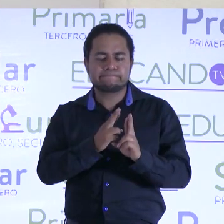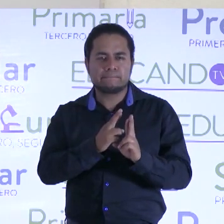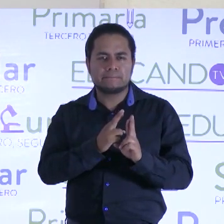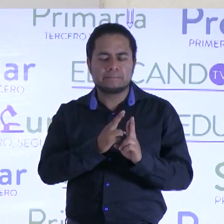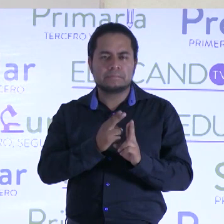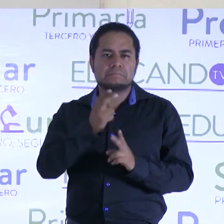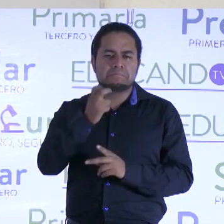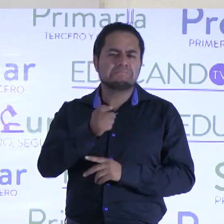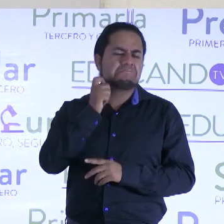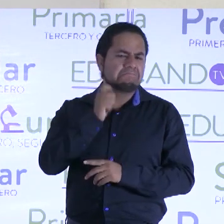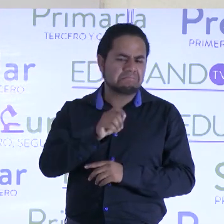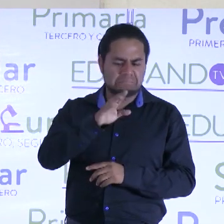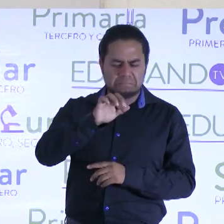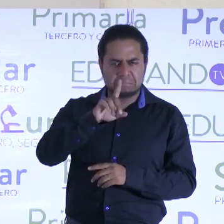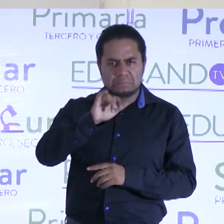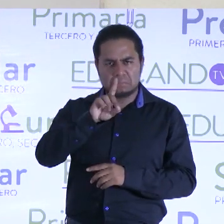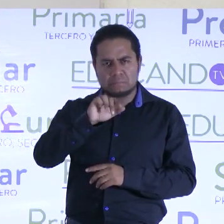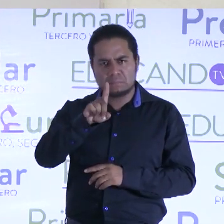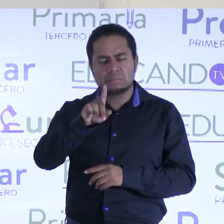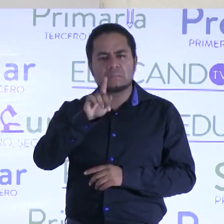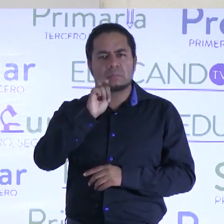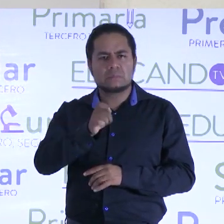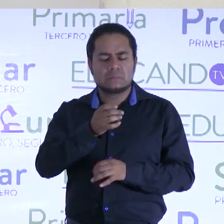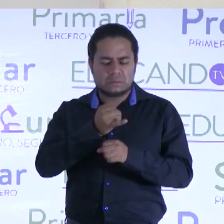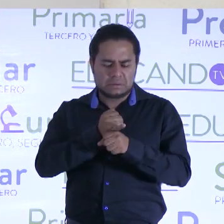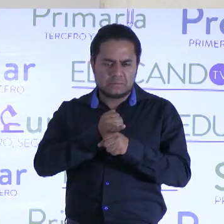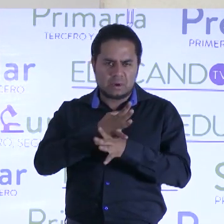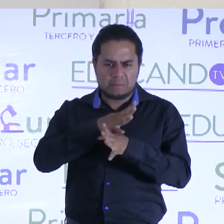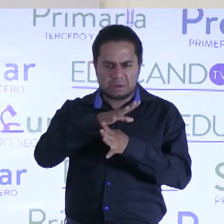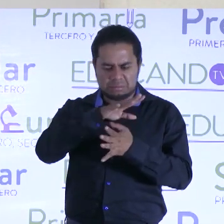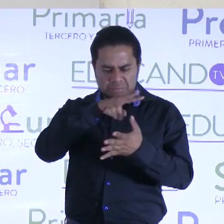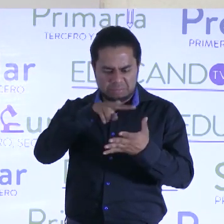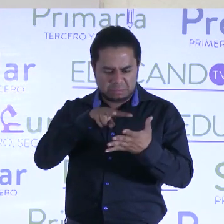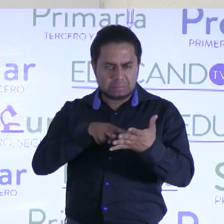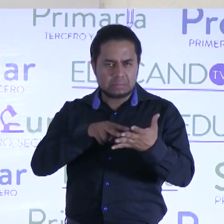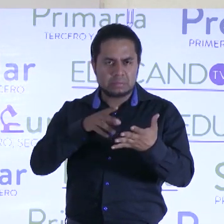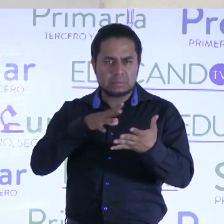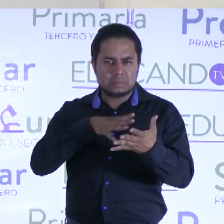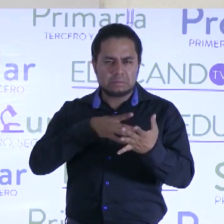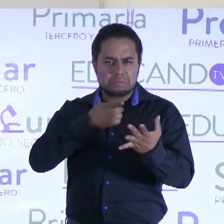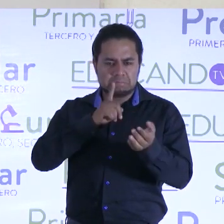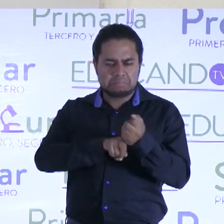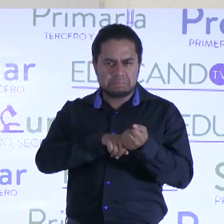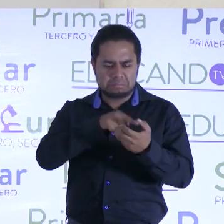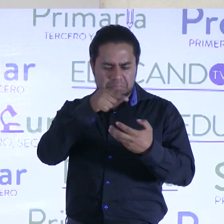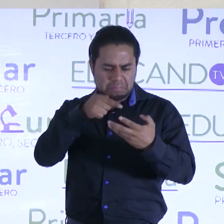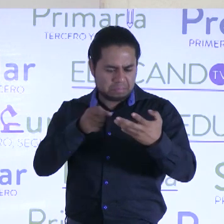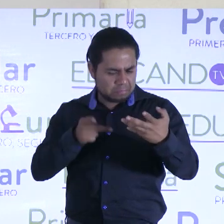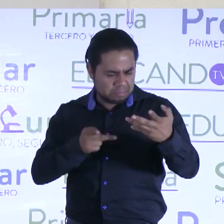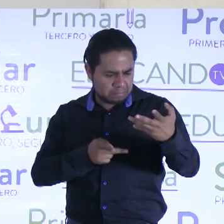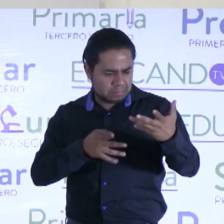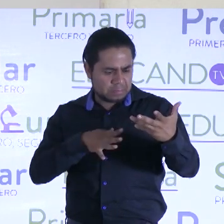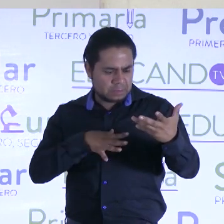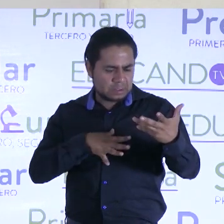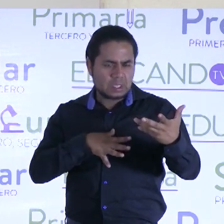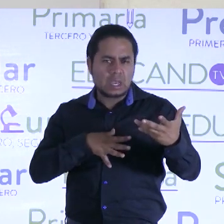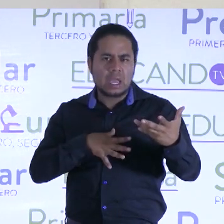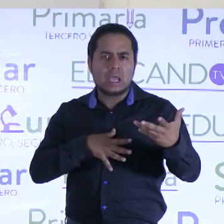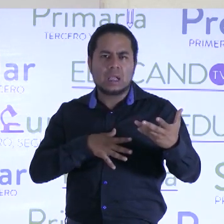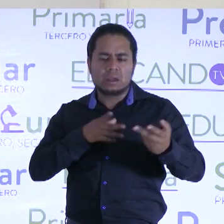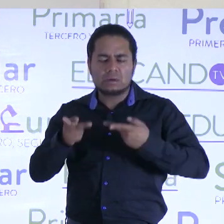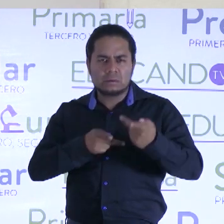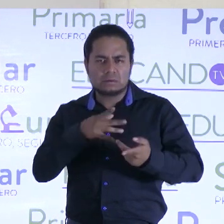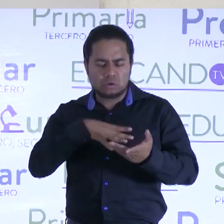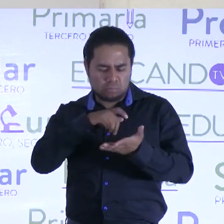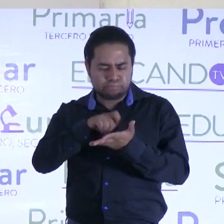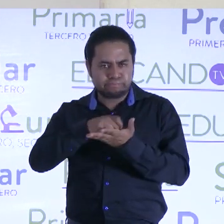muy respetuosos. La calidad nos habla sobre la información y el cuerpo de